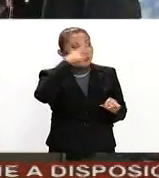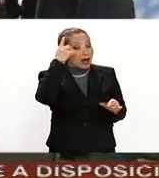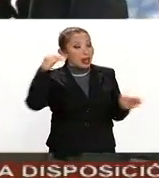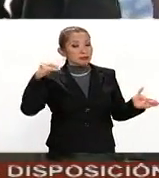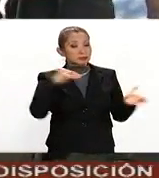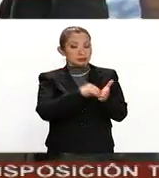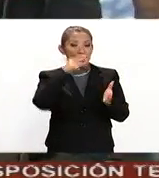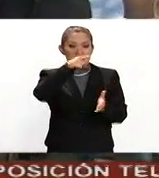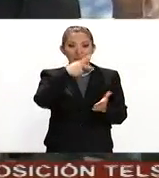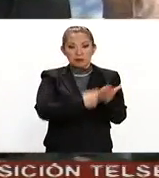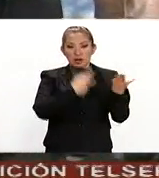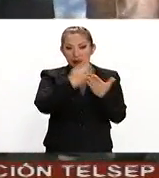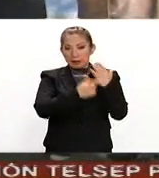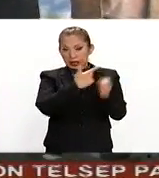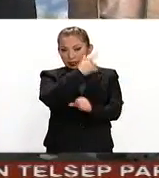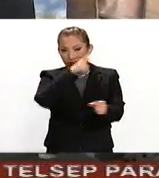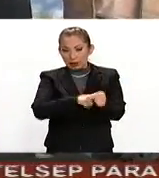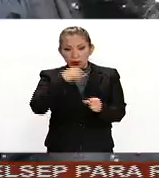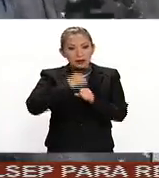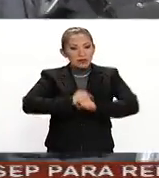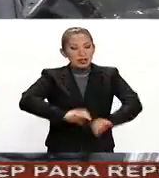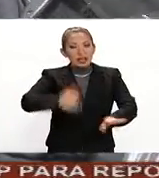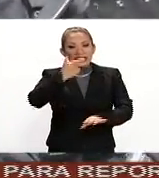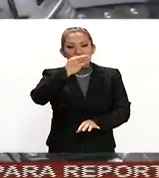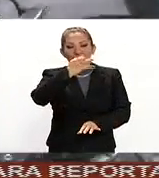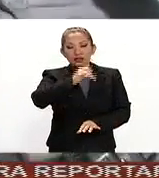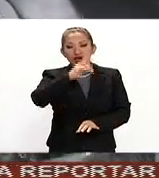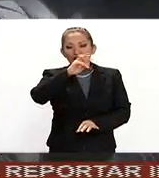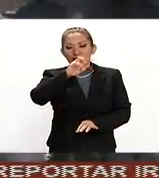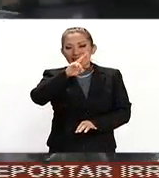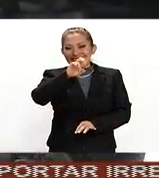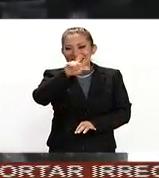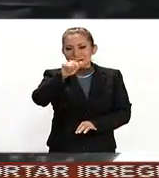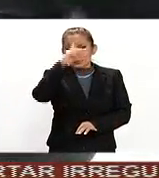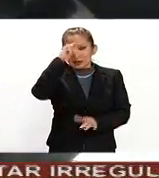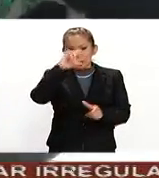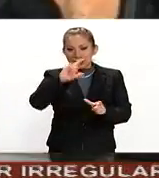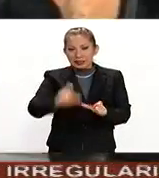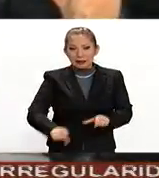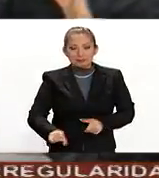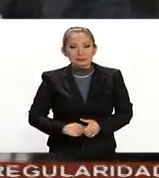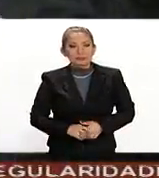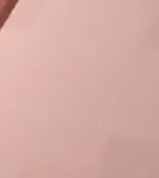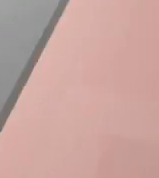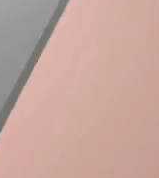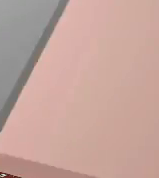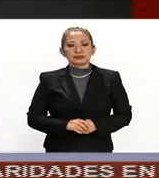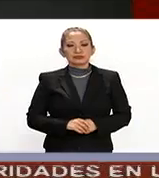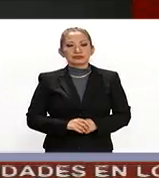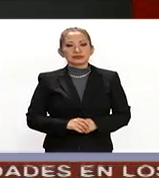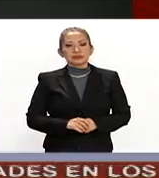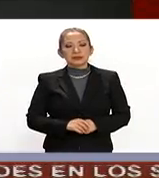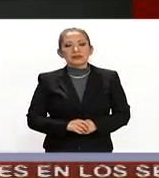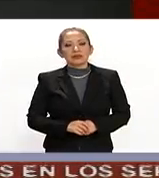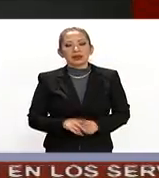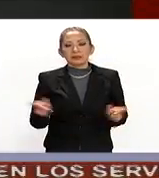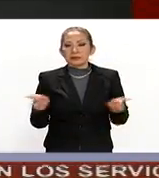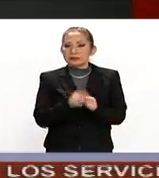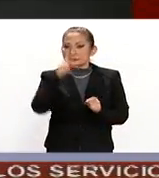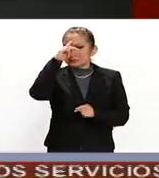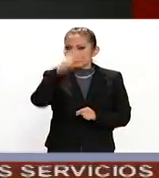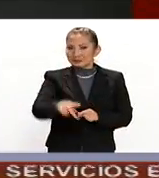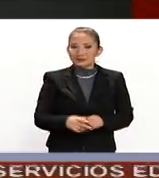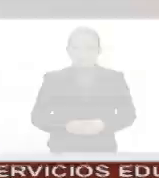la implementación de este programa nacional. Con información de Gilberto Rodríguez Monroy, México al Día. Las breves